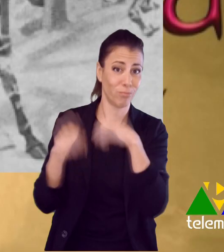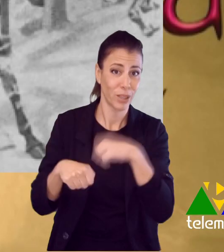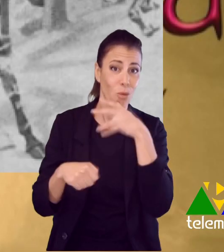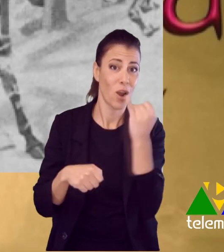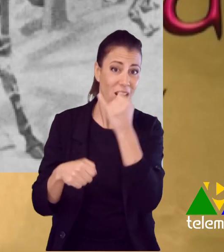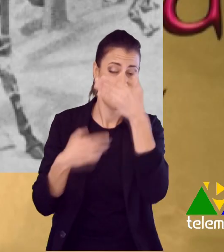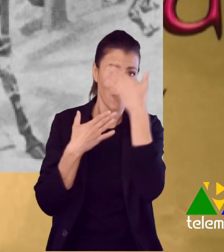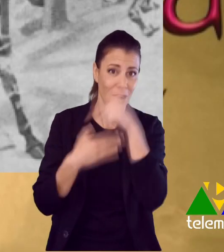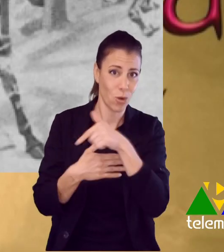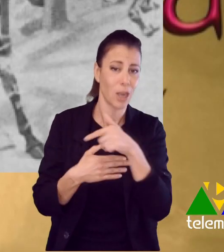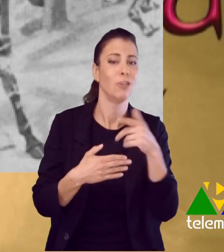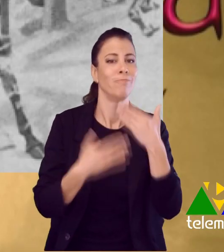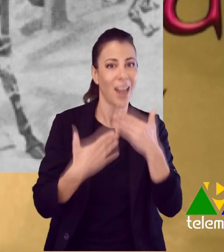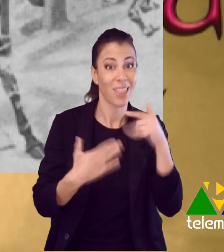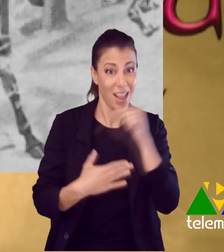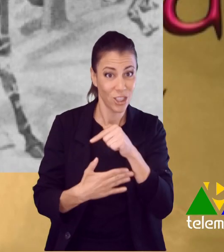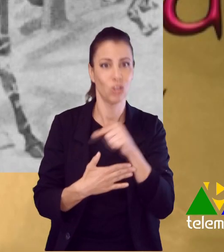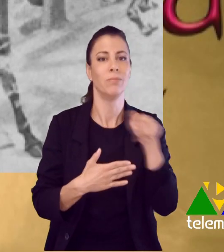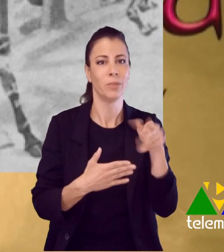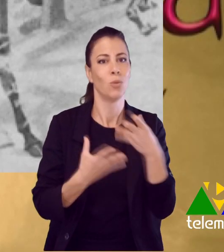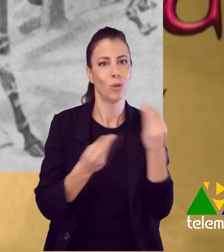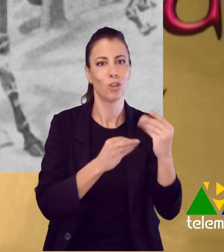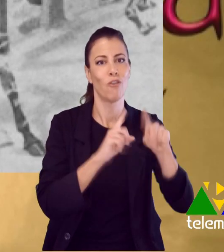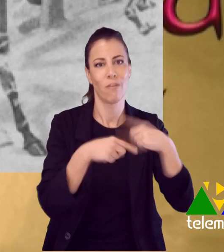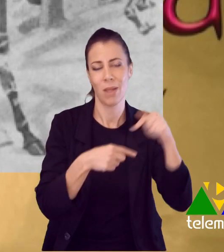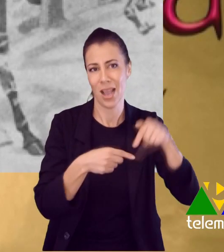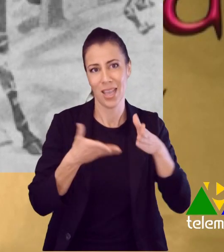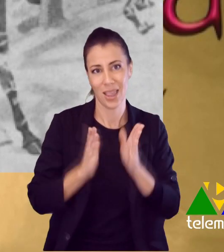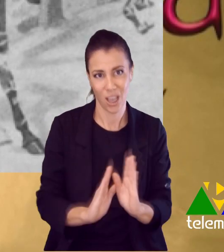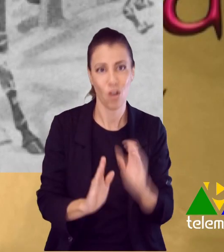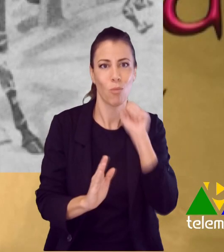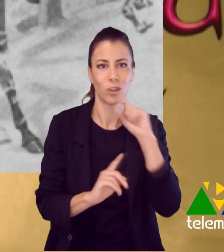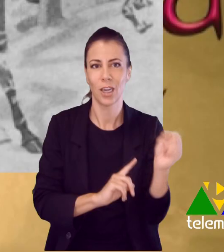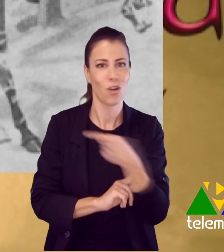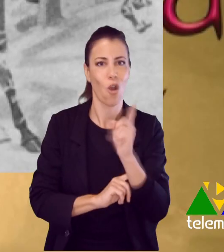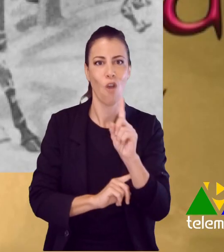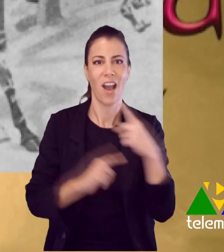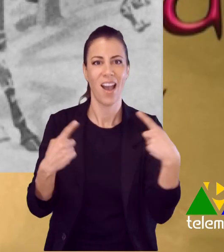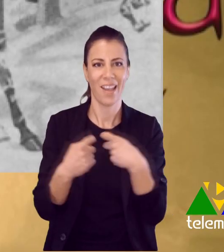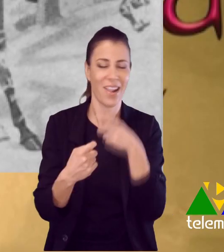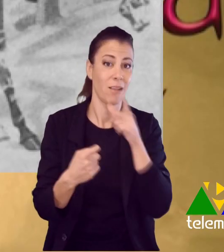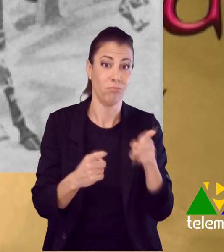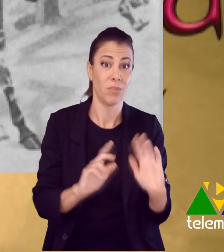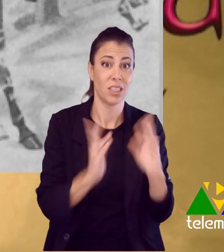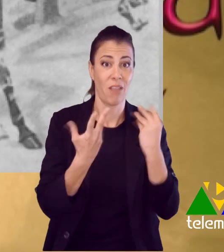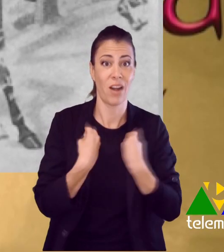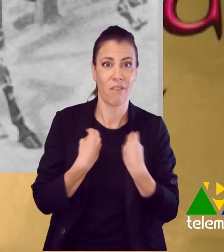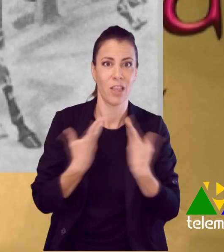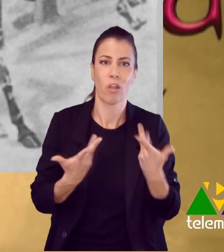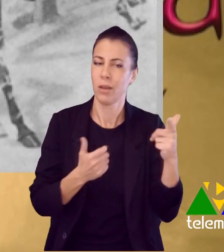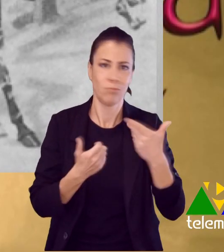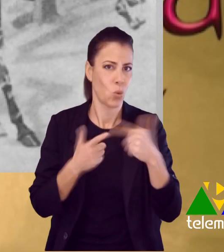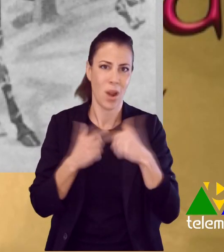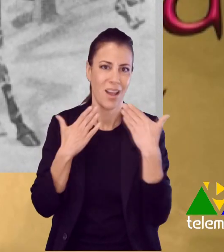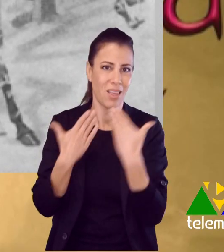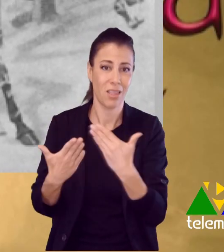de Marruecos, había librado a muchísimos motrileños de ir a una guerra de Marruecos, y aquello la gente se lo agradeció.